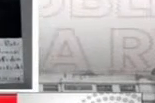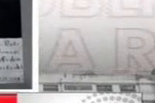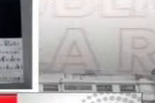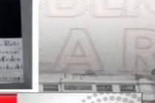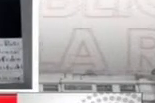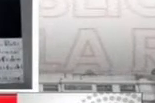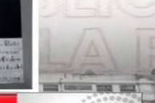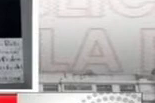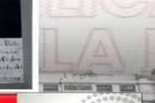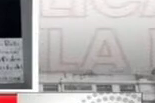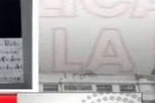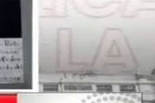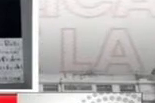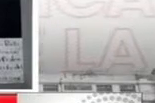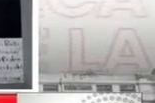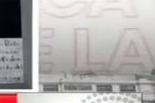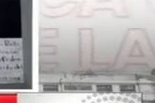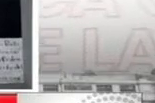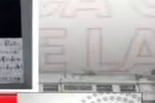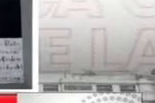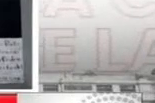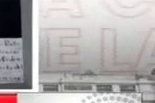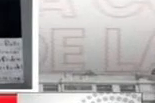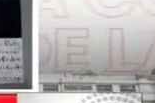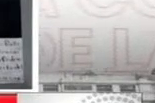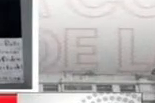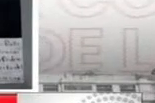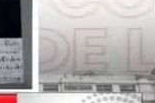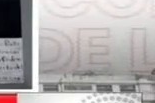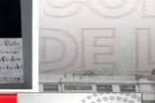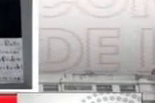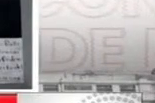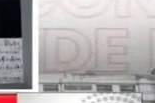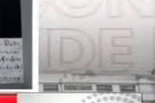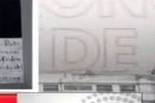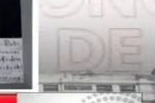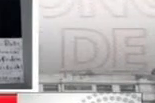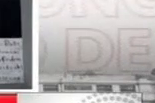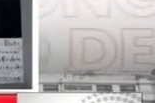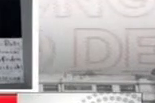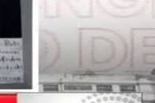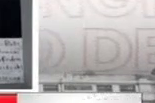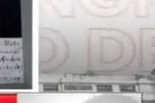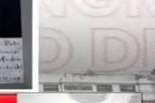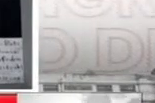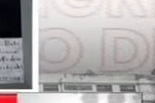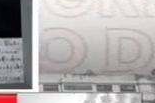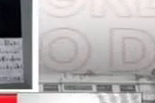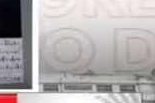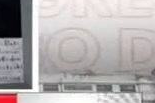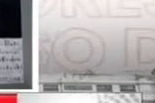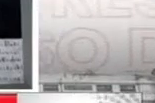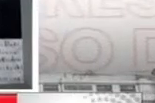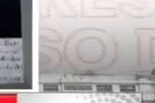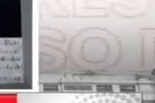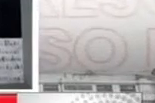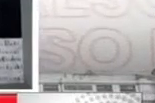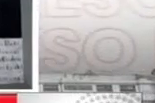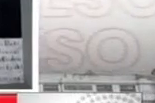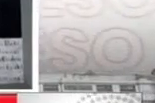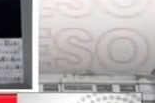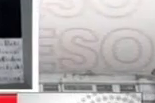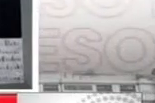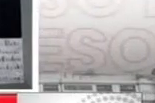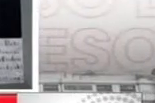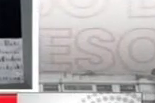realmente resolver esta precariedad no va a ser un problema que se resuelve en un año, en dos años, menos en los dos meses que tenemos en la